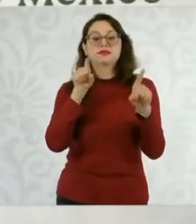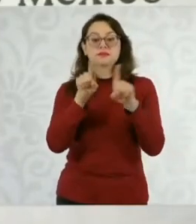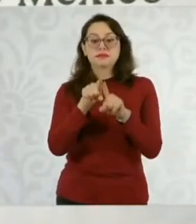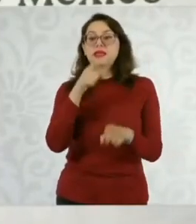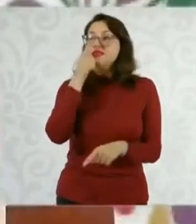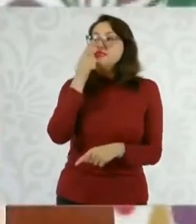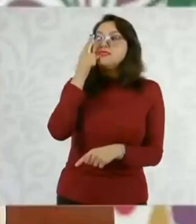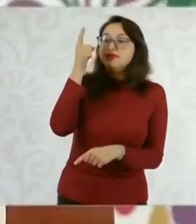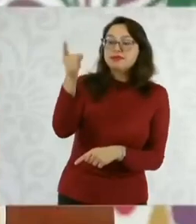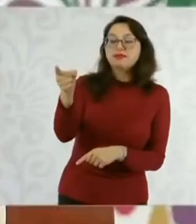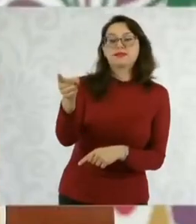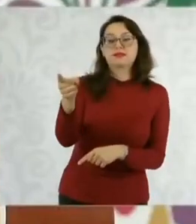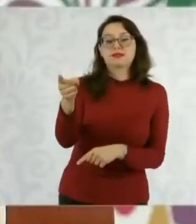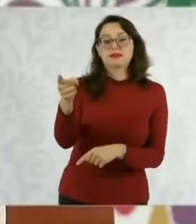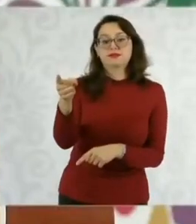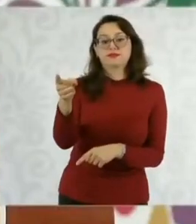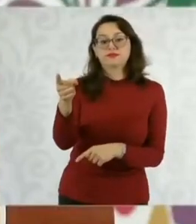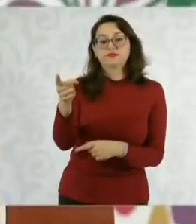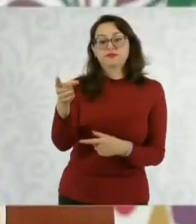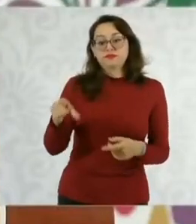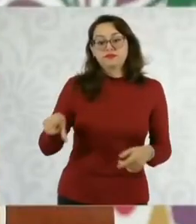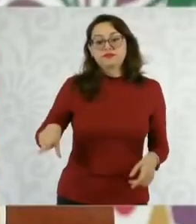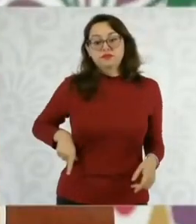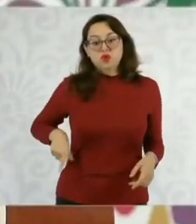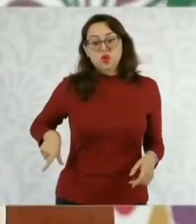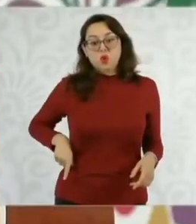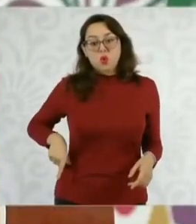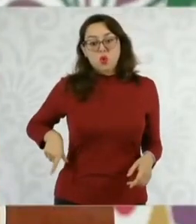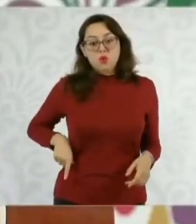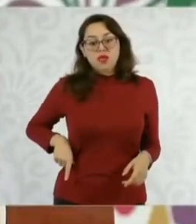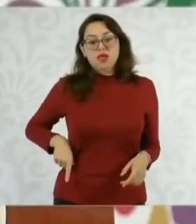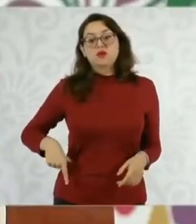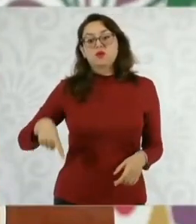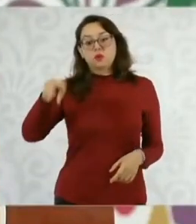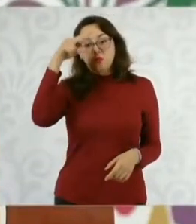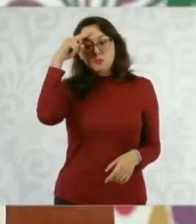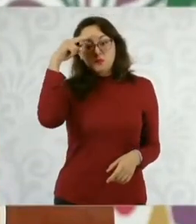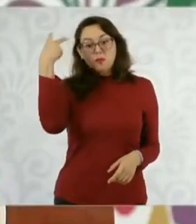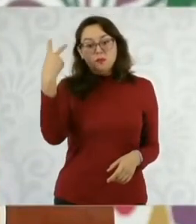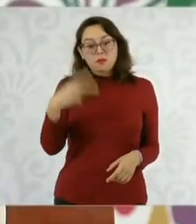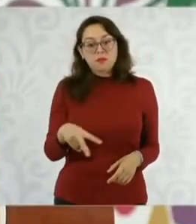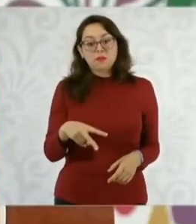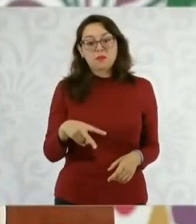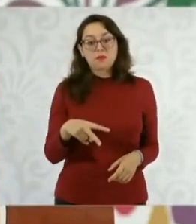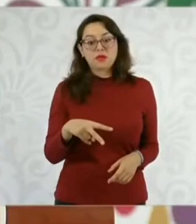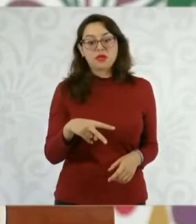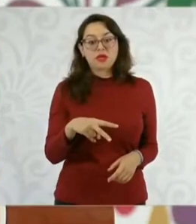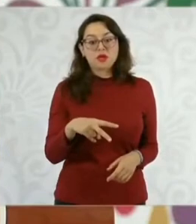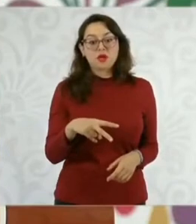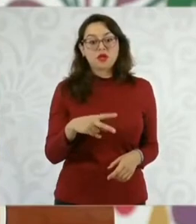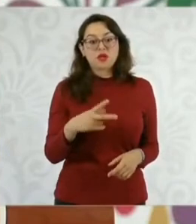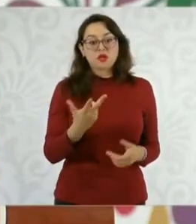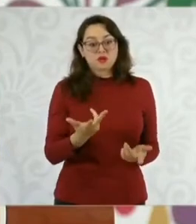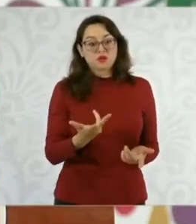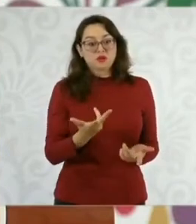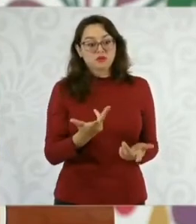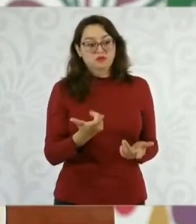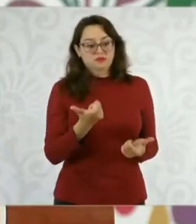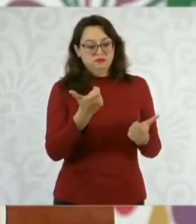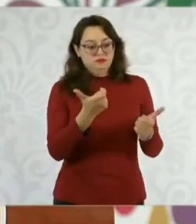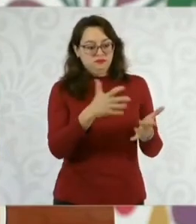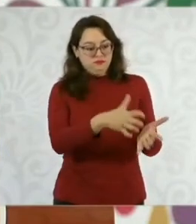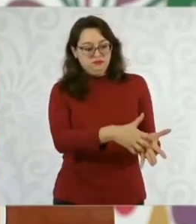el esfuerzo que está haciendo el Gobierno de México para haber disminuido el